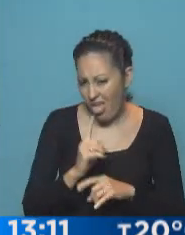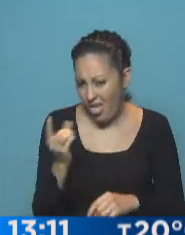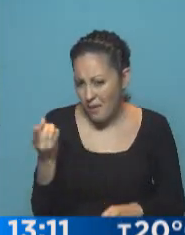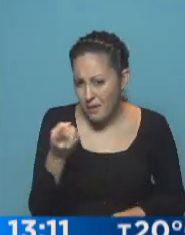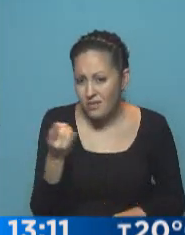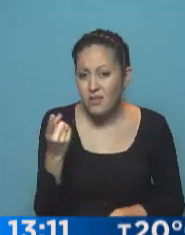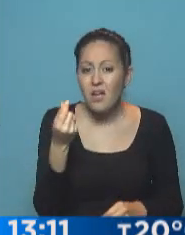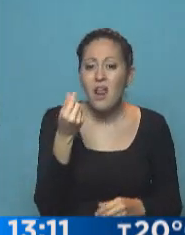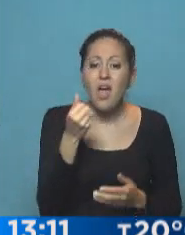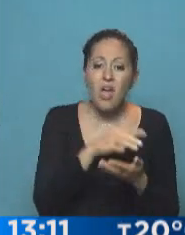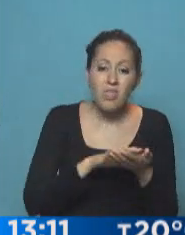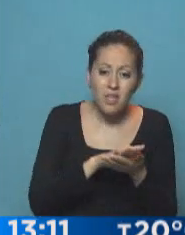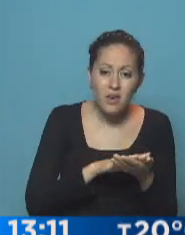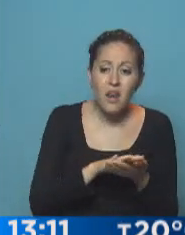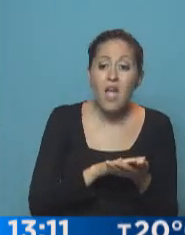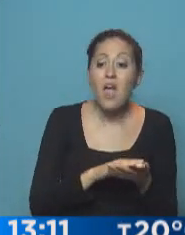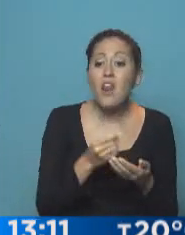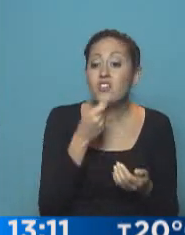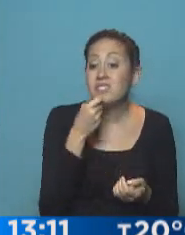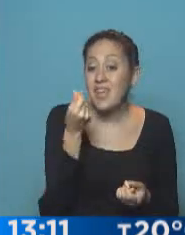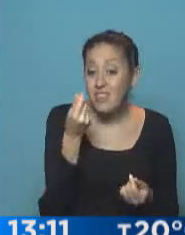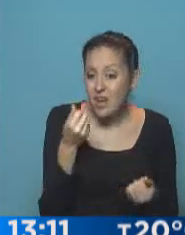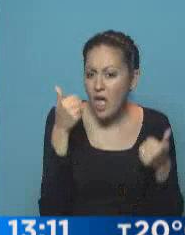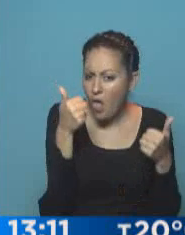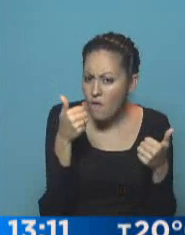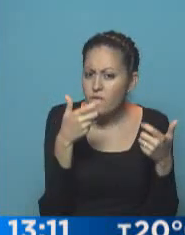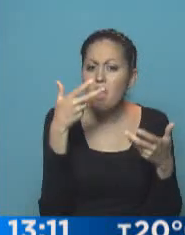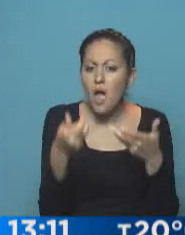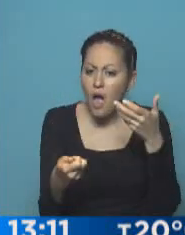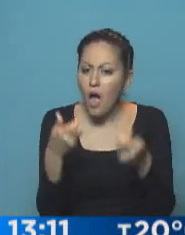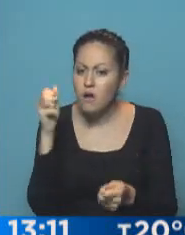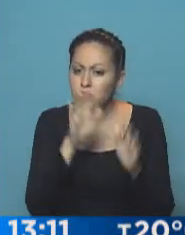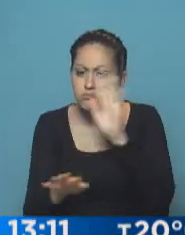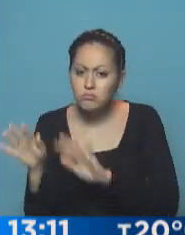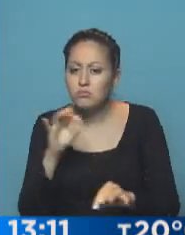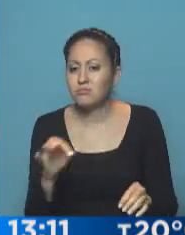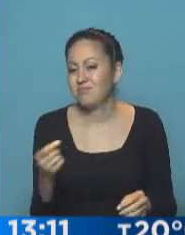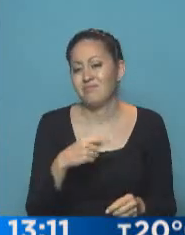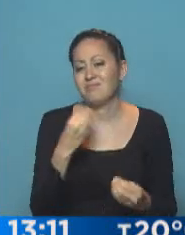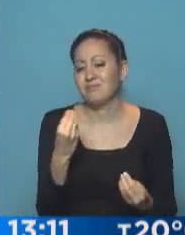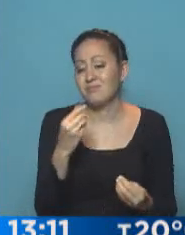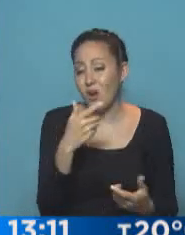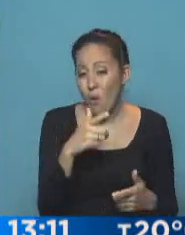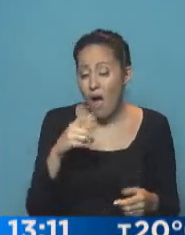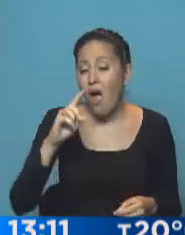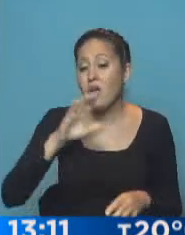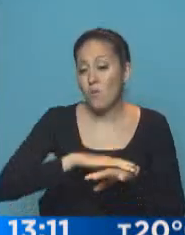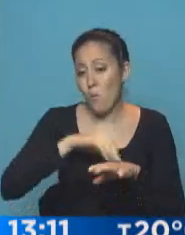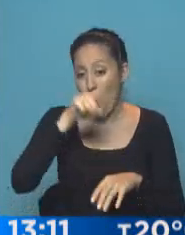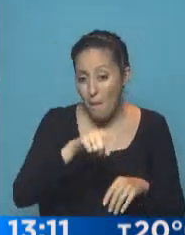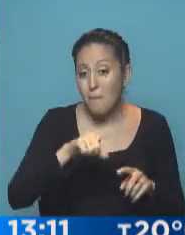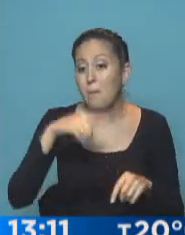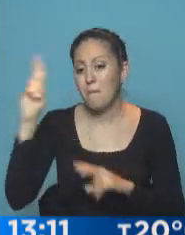usado sanamente y no robado hubiese salvado la vida de nuestros familiares. Así que en base a todo eso estamos absolutamente convencidos de que debería ser una sentencia